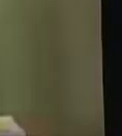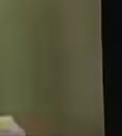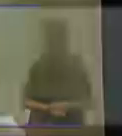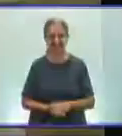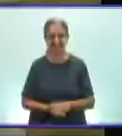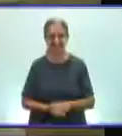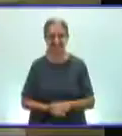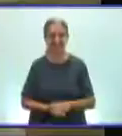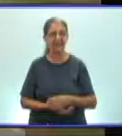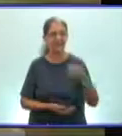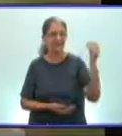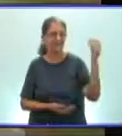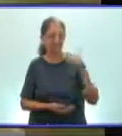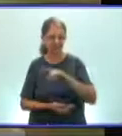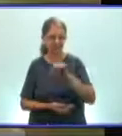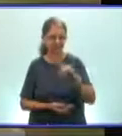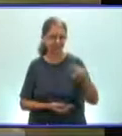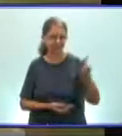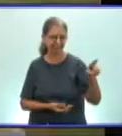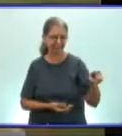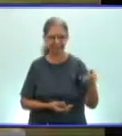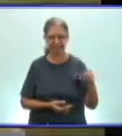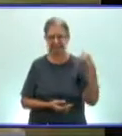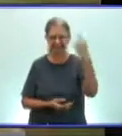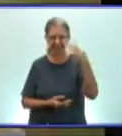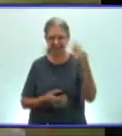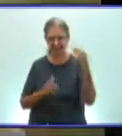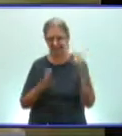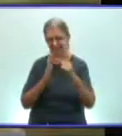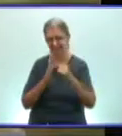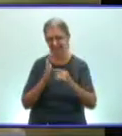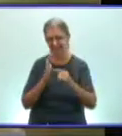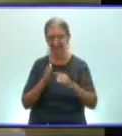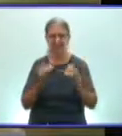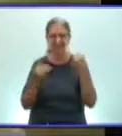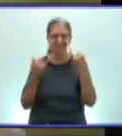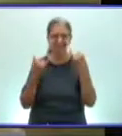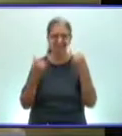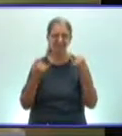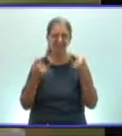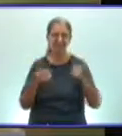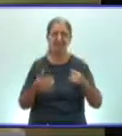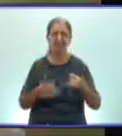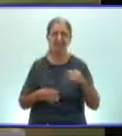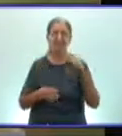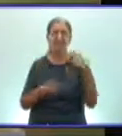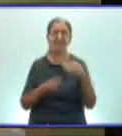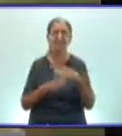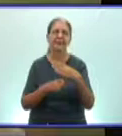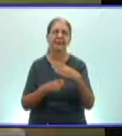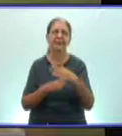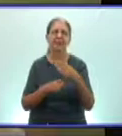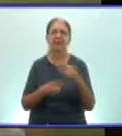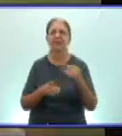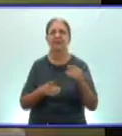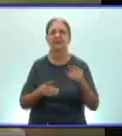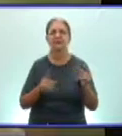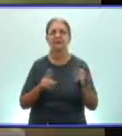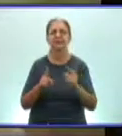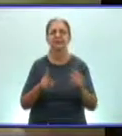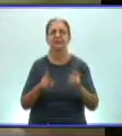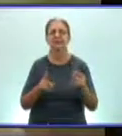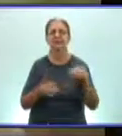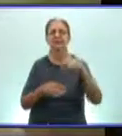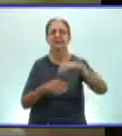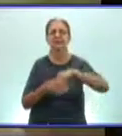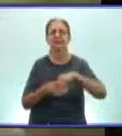¿Saben ustedes cuáles son las características que identifican a las medidas de tendencia central? Vamos entonces a recordarlas.